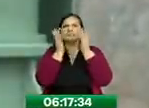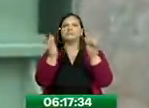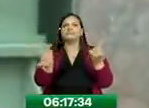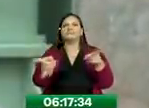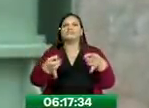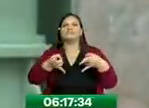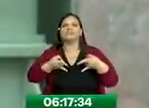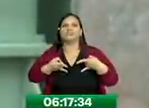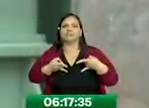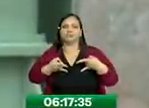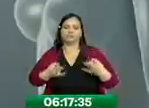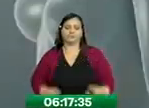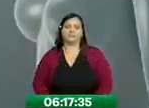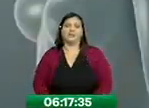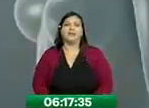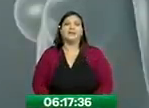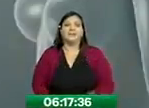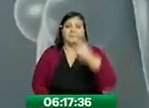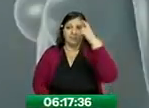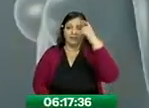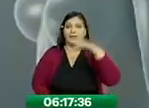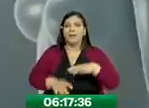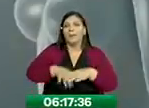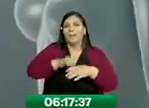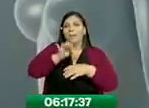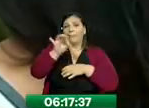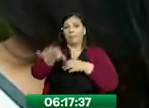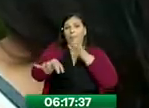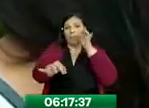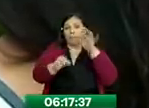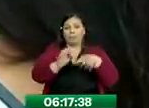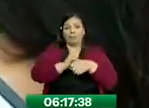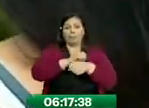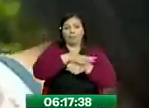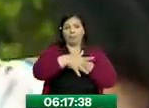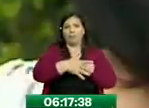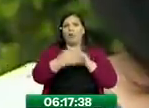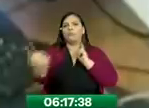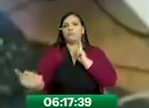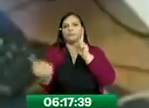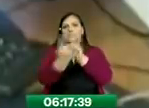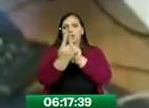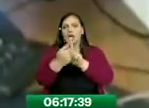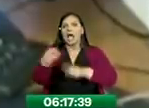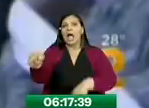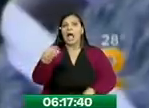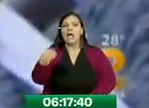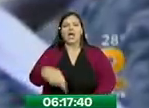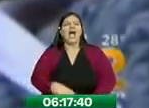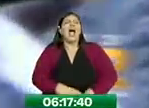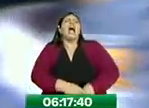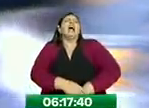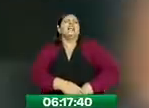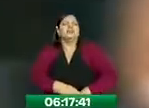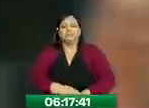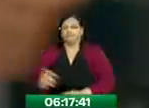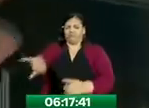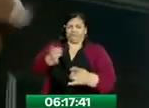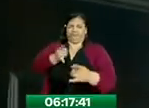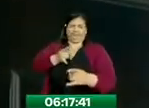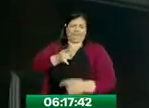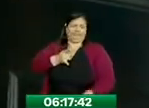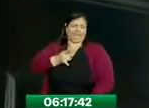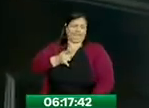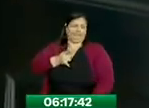Las vías de contagio de COVID-19 son respiratorias de persona a persona al toser o estornudar, pero también por